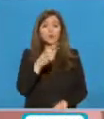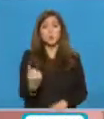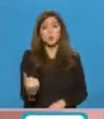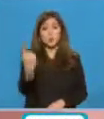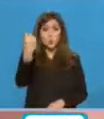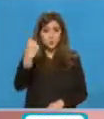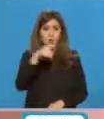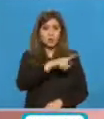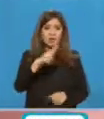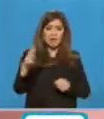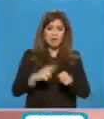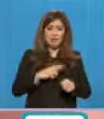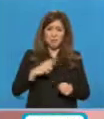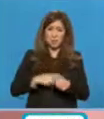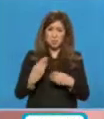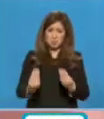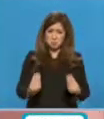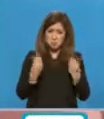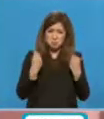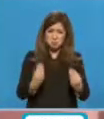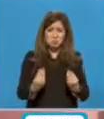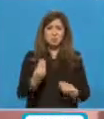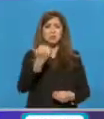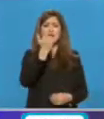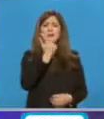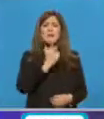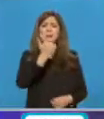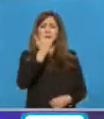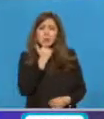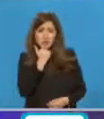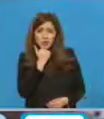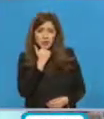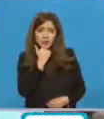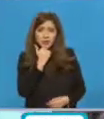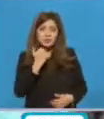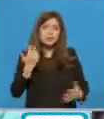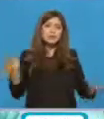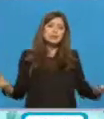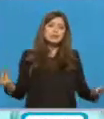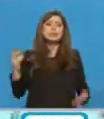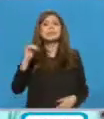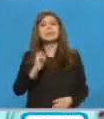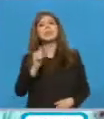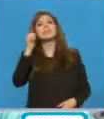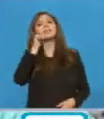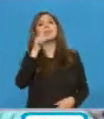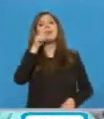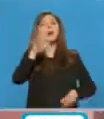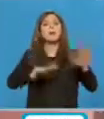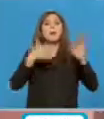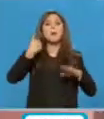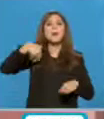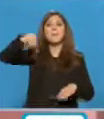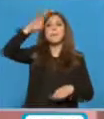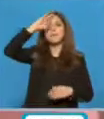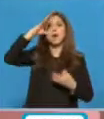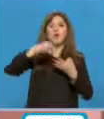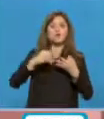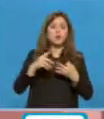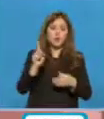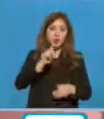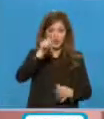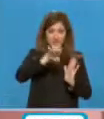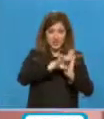refrescos tienen muchísimo azúcar. ¿Saben Pero cuánta? trae fruta. ¿No? Nos vamos con la finta, ¿no? Claro. O sea, una botella